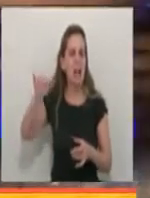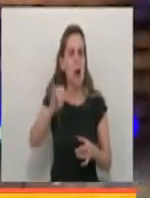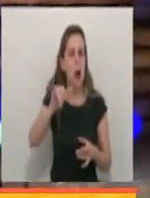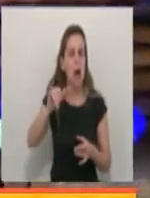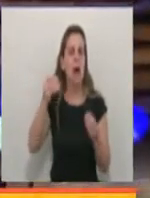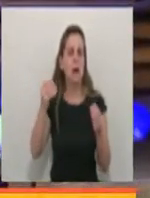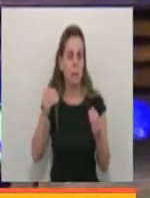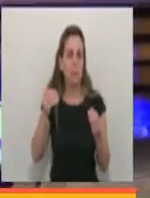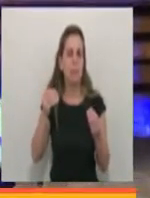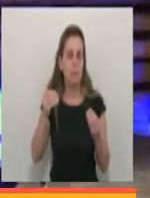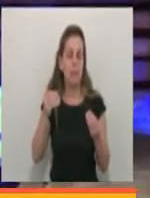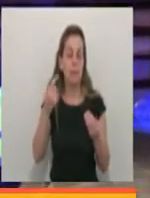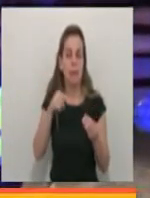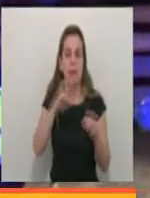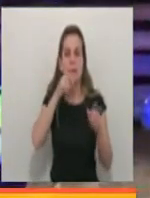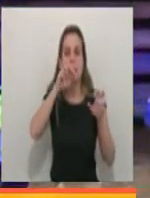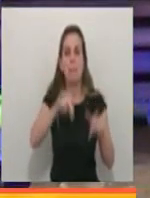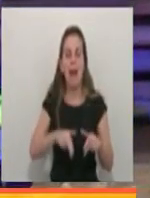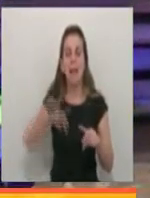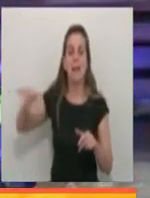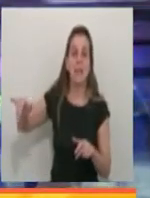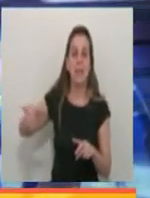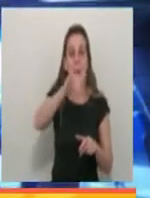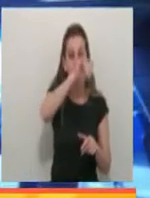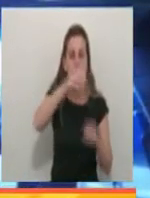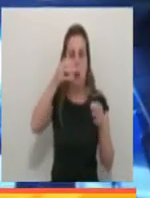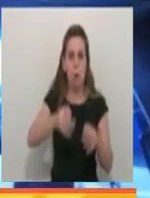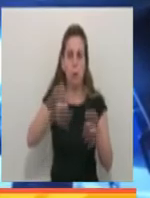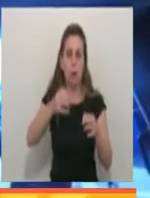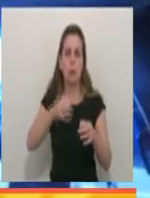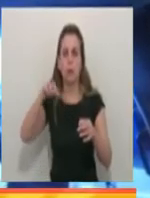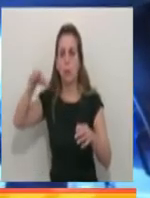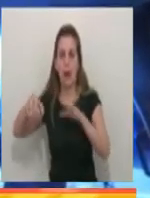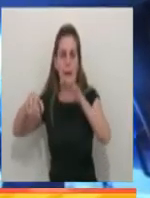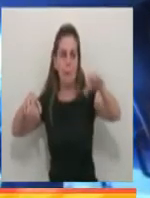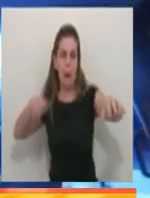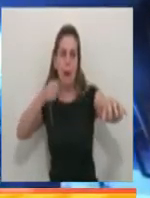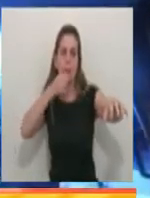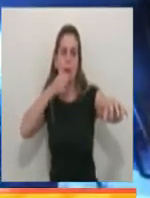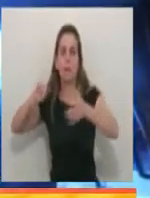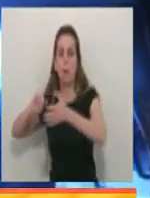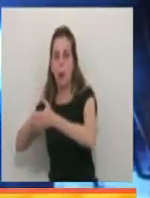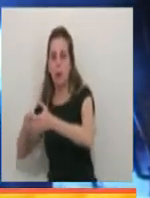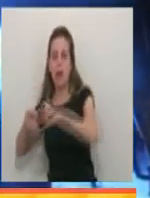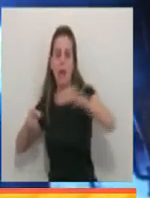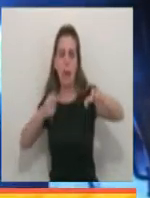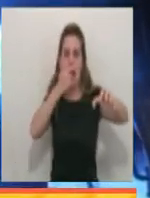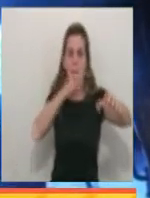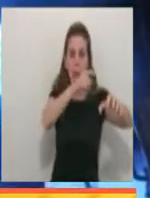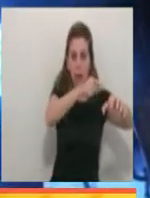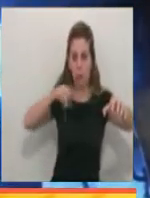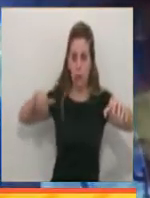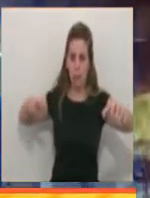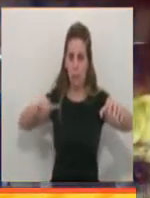ejemplo, Aeroparque Mendoza, más el alternativo, más 45 minutos de espera de combustible. Si las condiciones visuales no eran